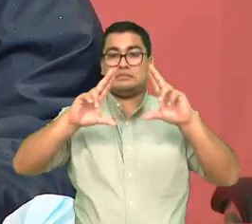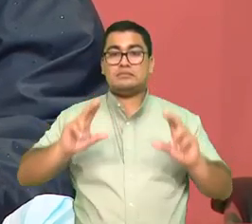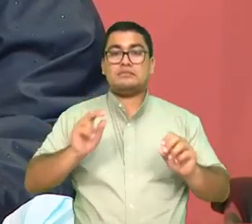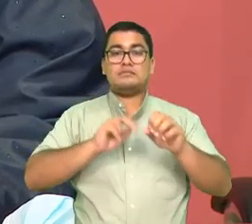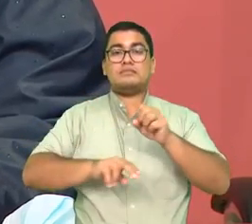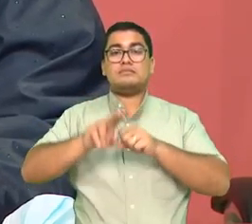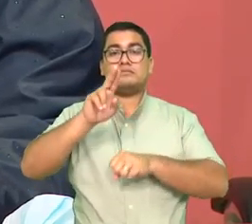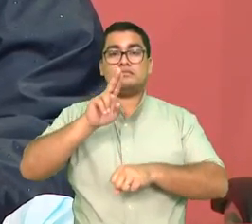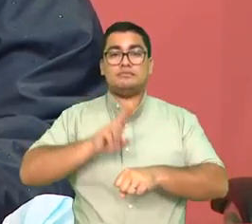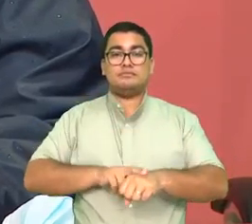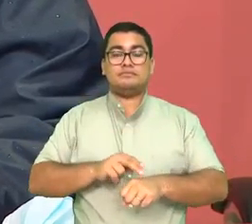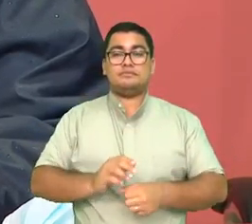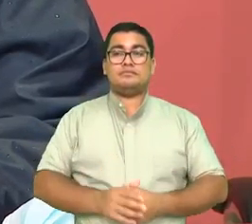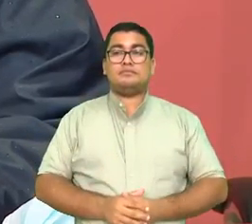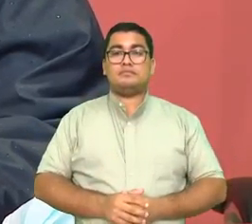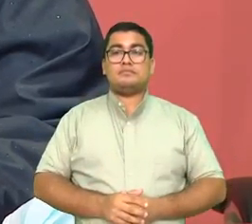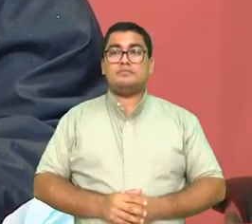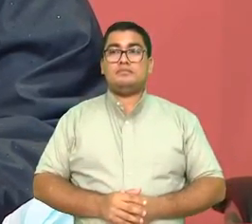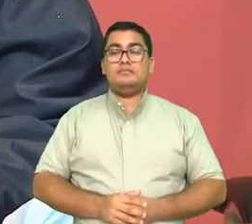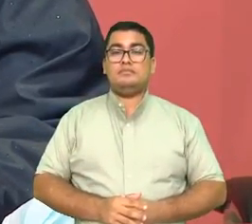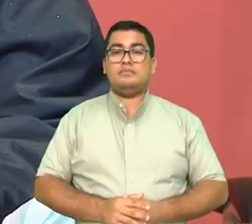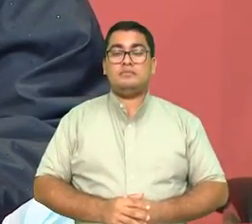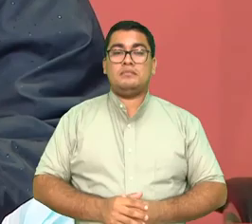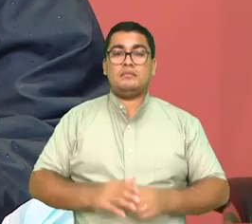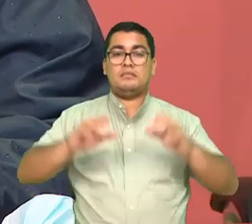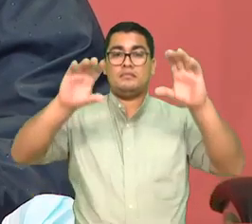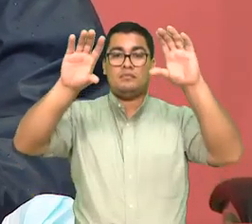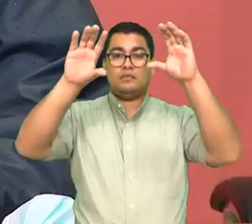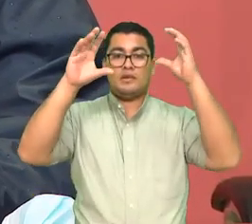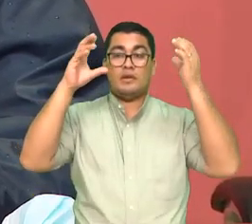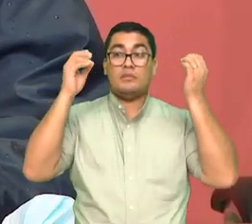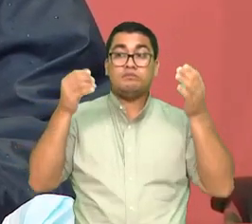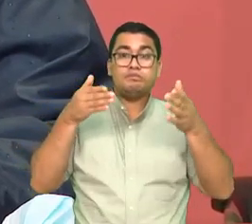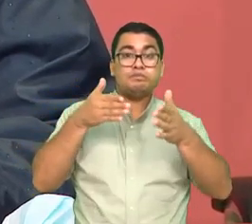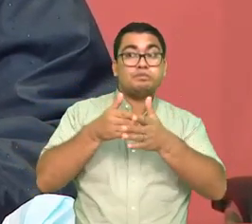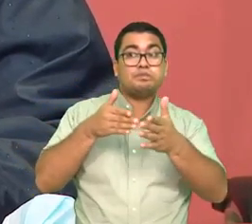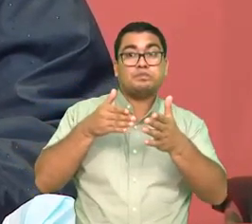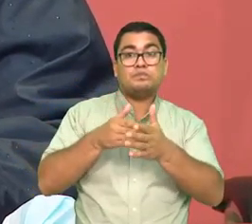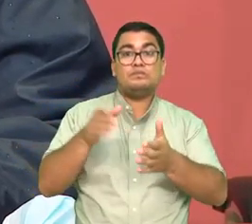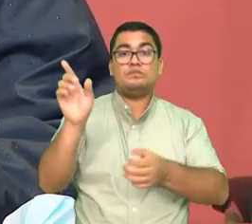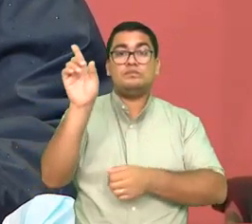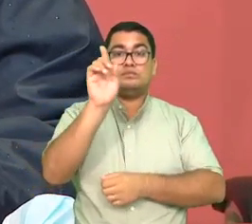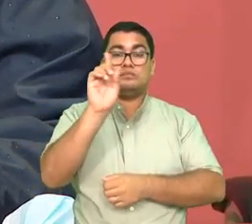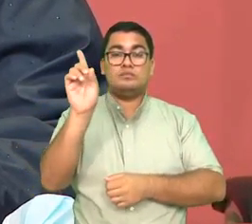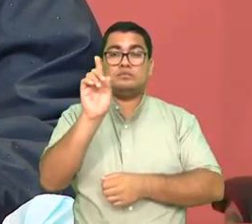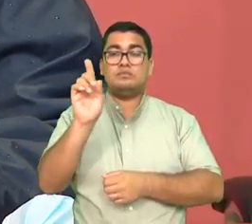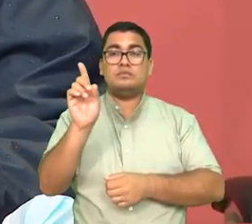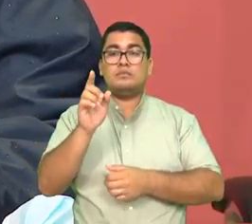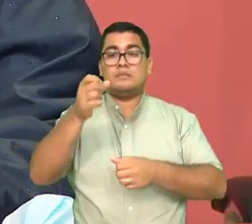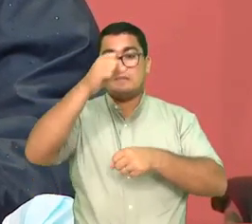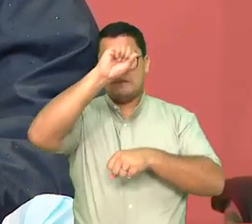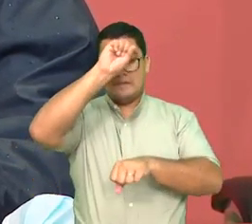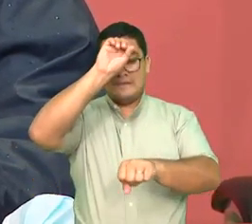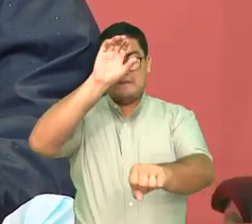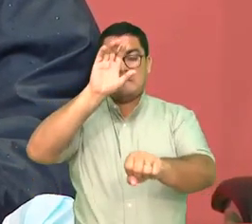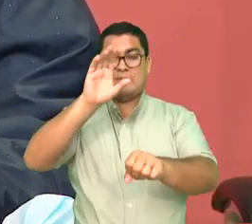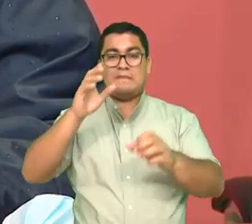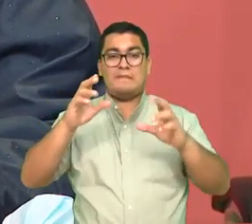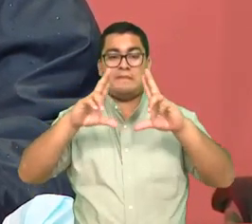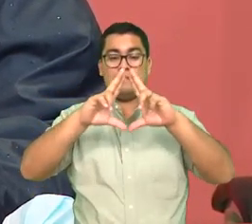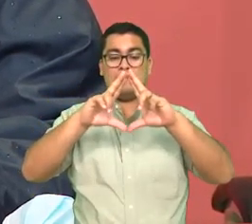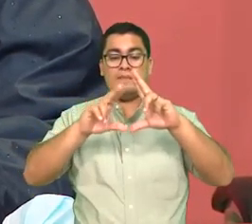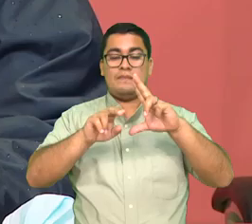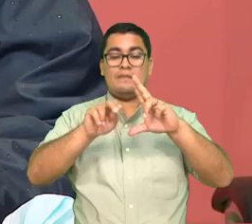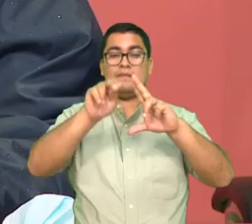nacional. Los centros donde se ha suspendido clase corresponden a los territorios del sector minero, Costa Caribe